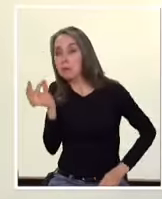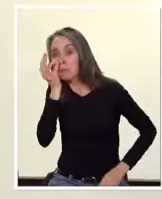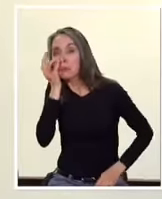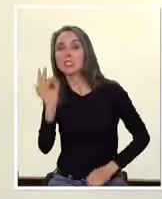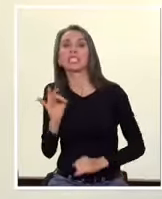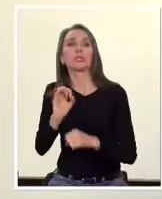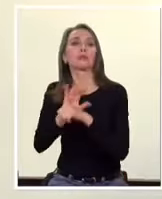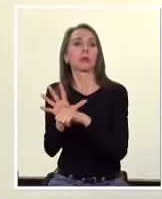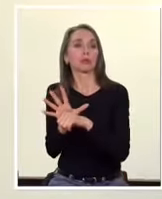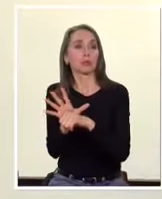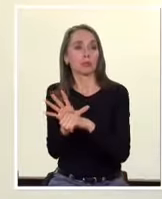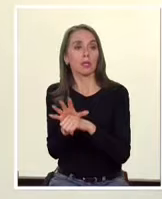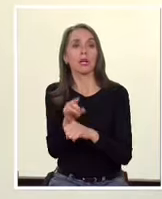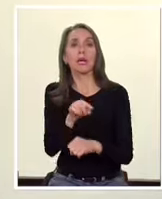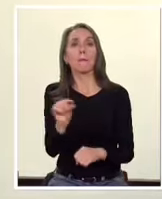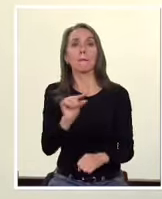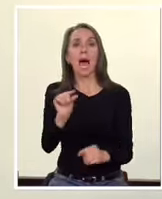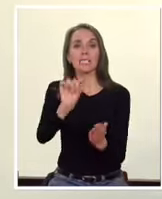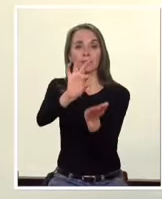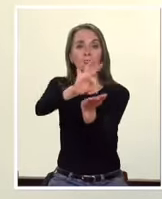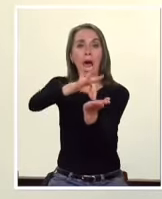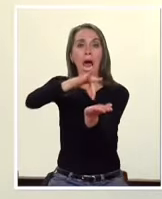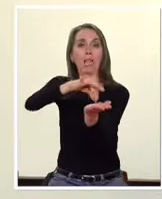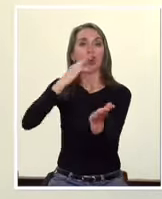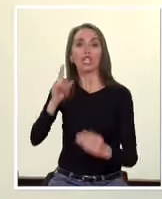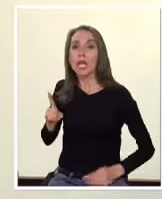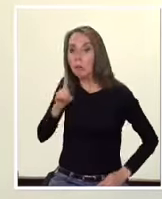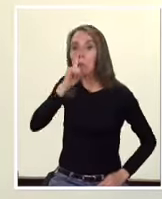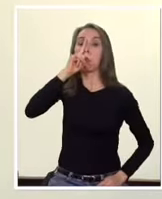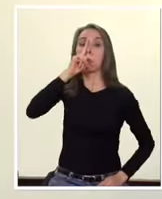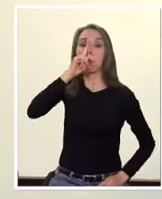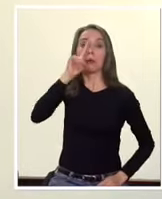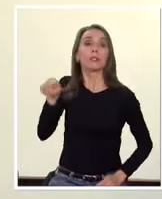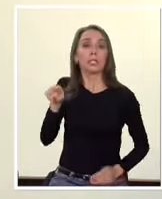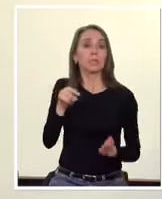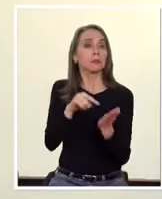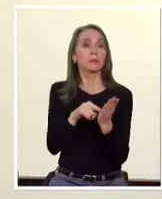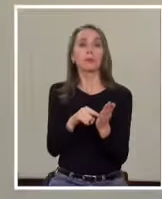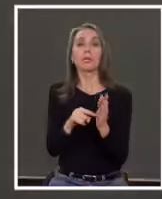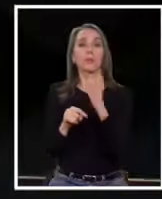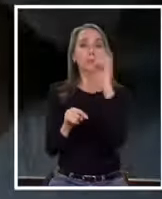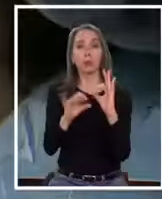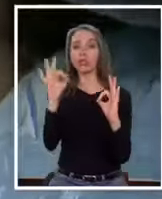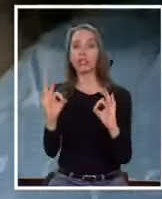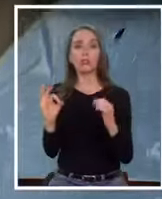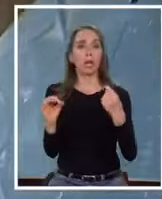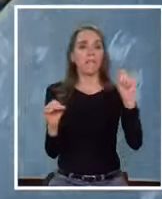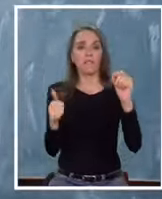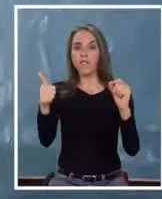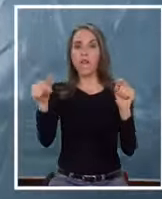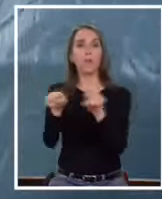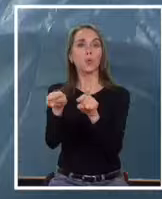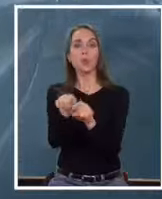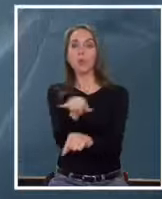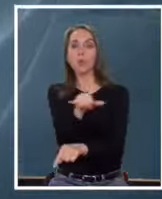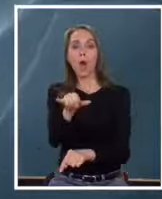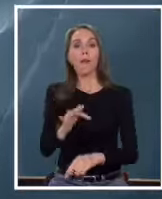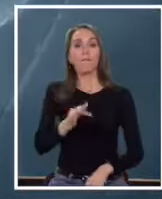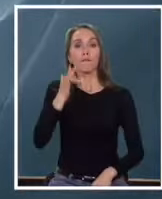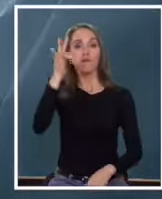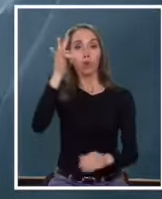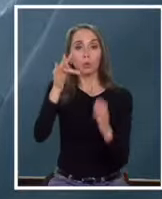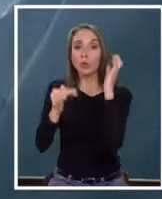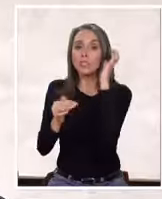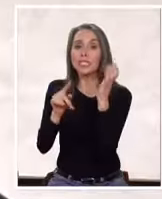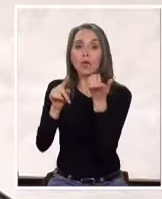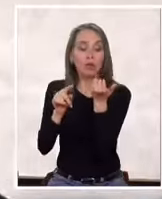Cero invasivo, es mucho más barato y es tan certero como el método nasofaríngeo. En un futuro esperan que este PCR a la